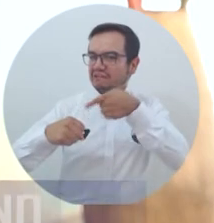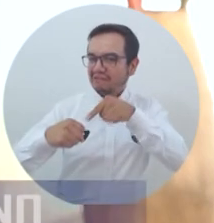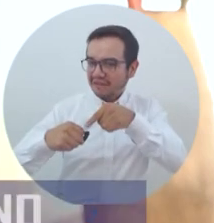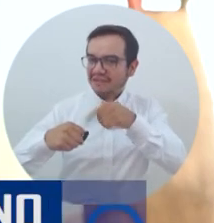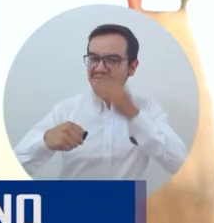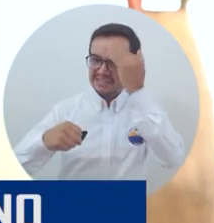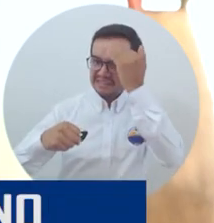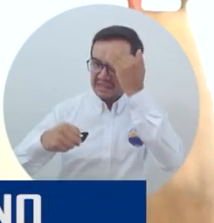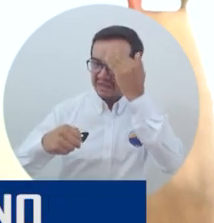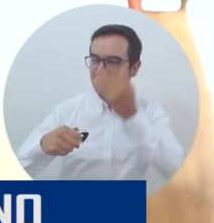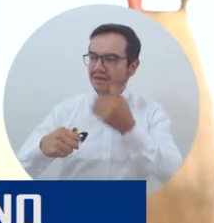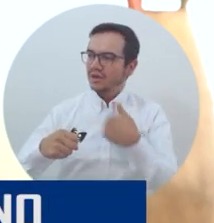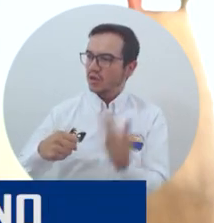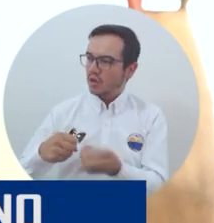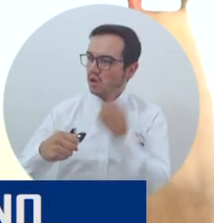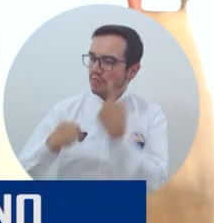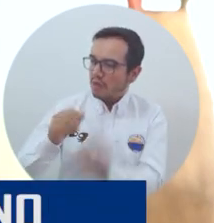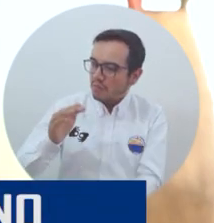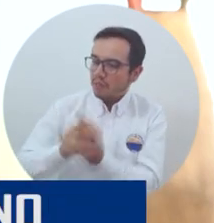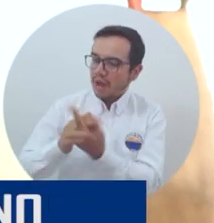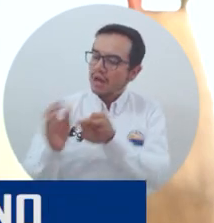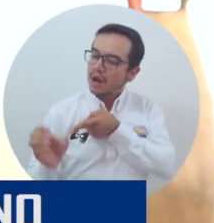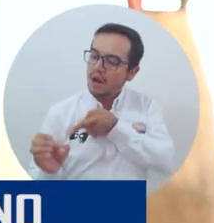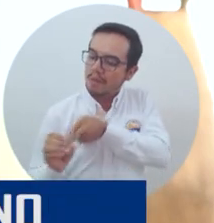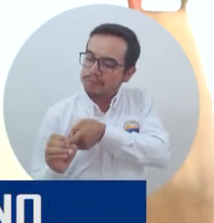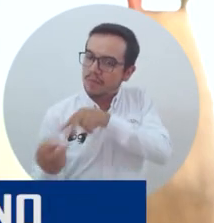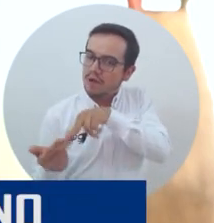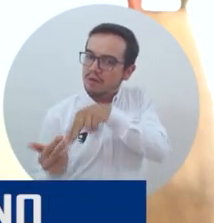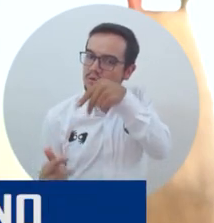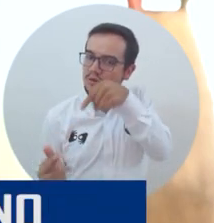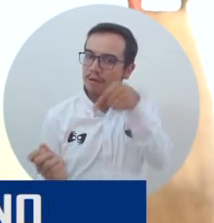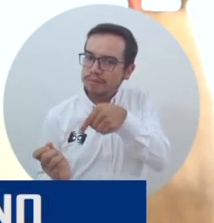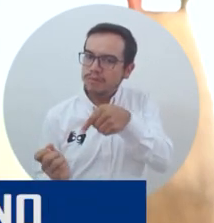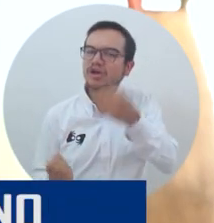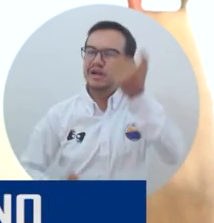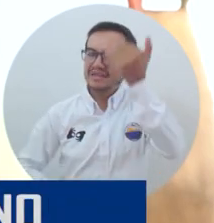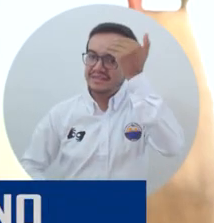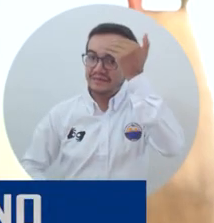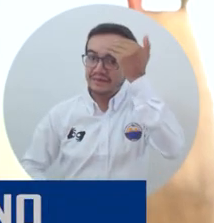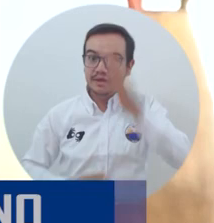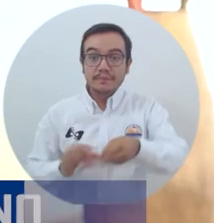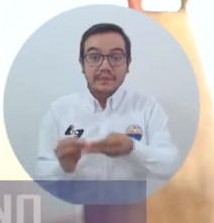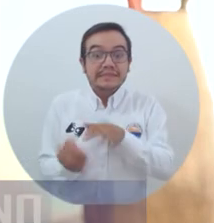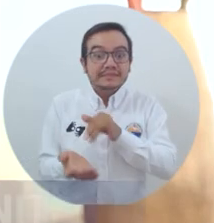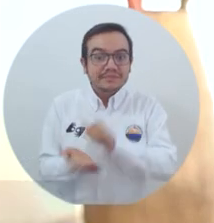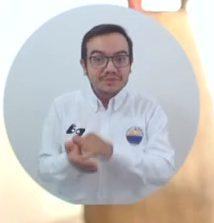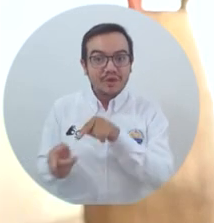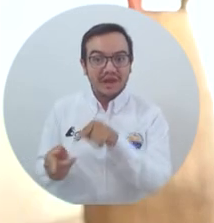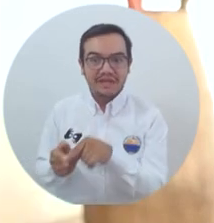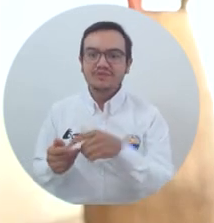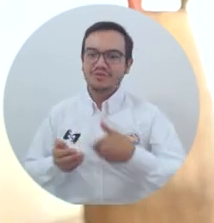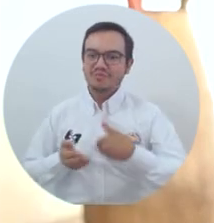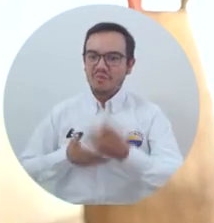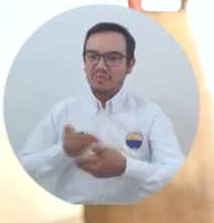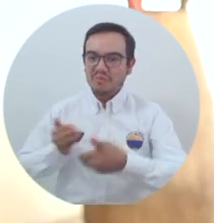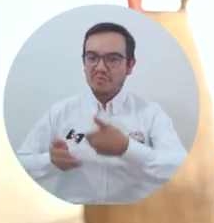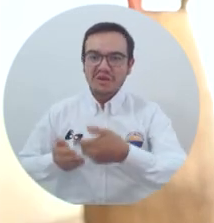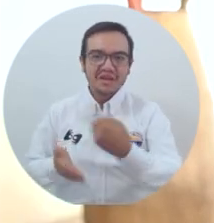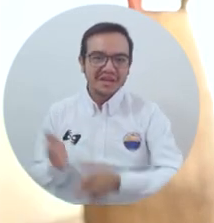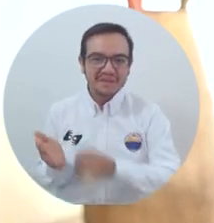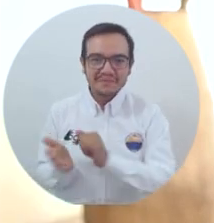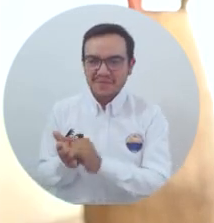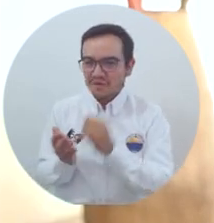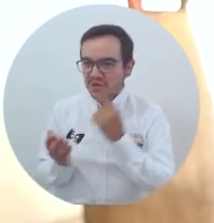conocemos el virus, conocemos su material genético, ya está secuenciado. Y gracias a eso se